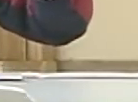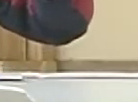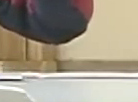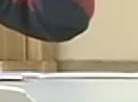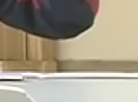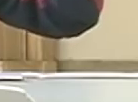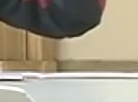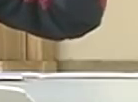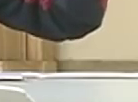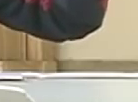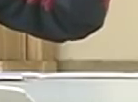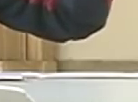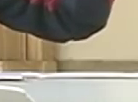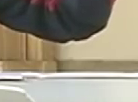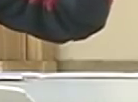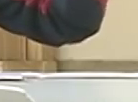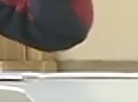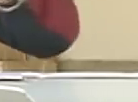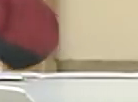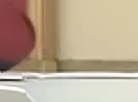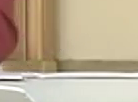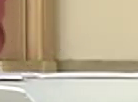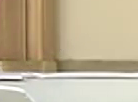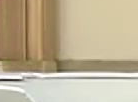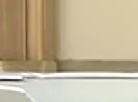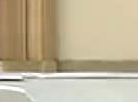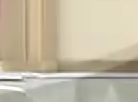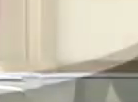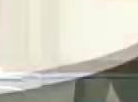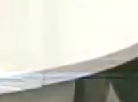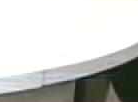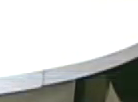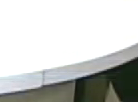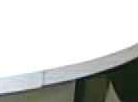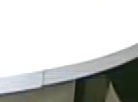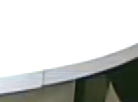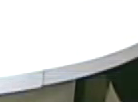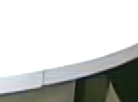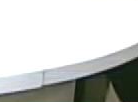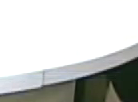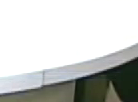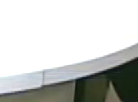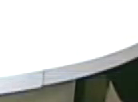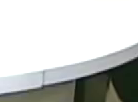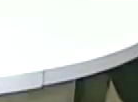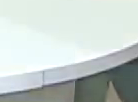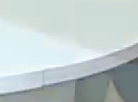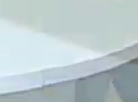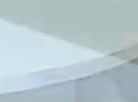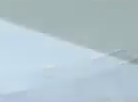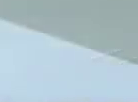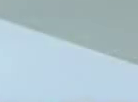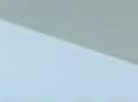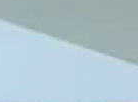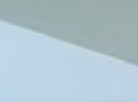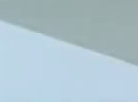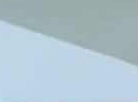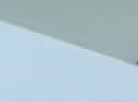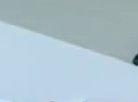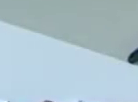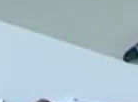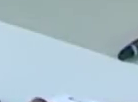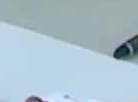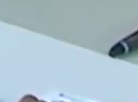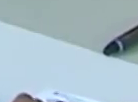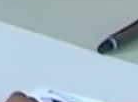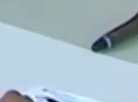reunión con todo el equipo de la Comisión Presidencial, que estamos en evaluación permanente